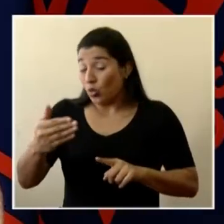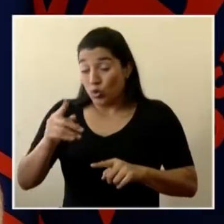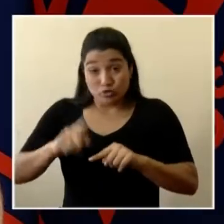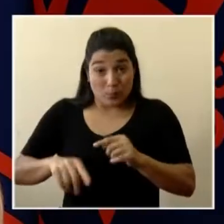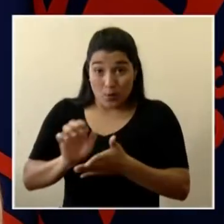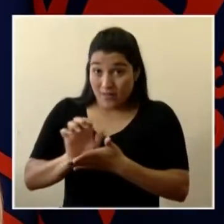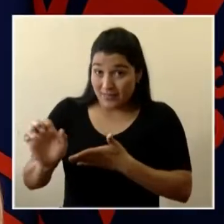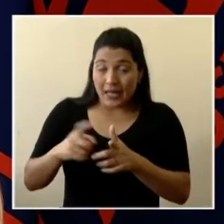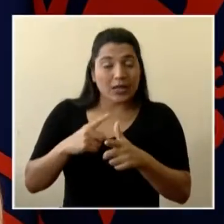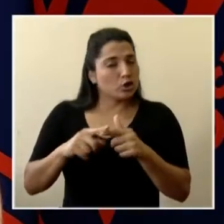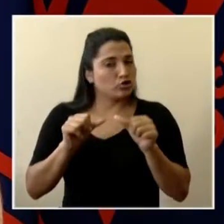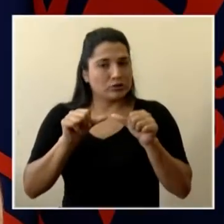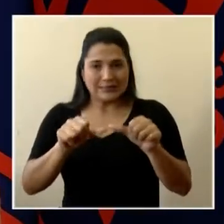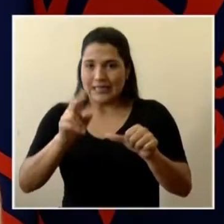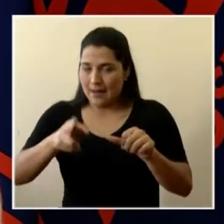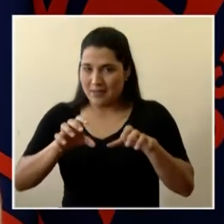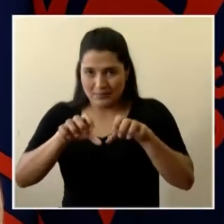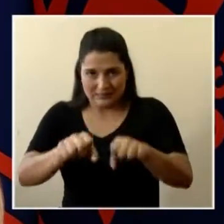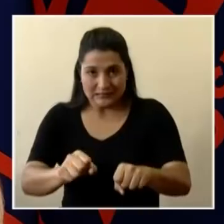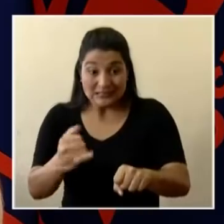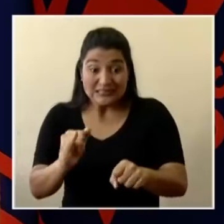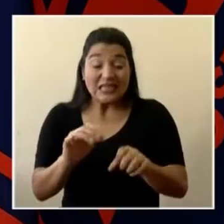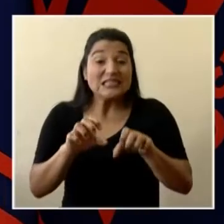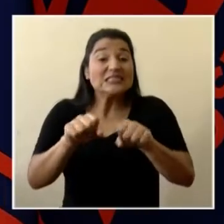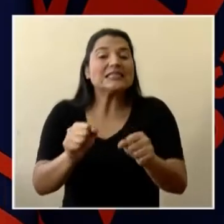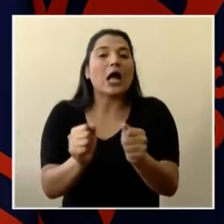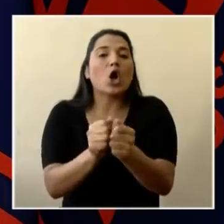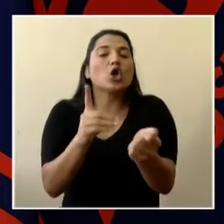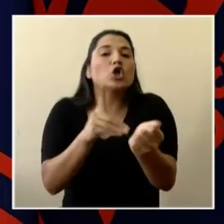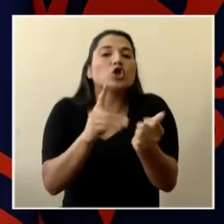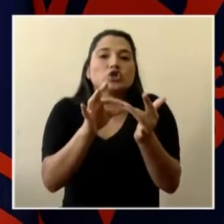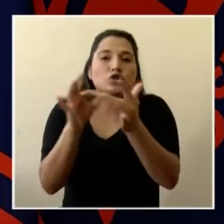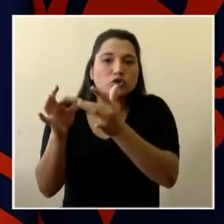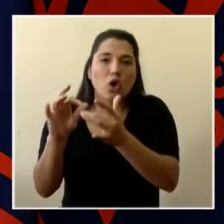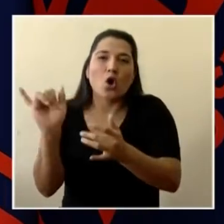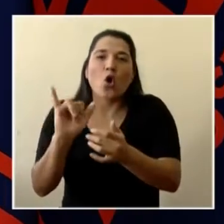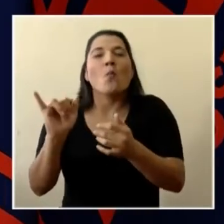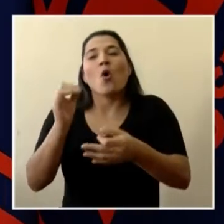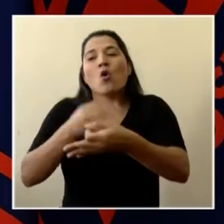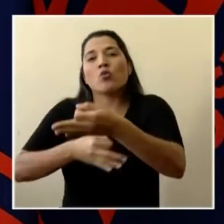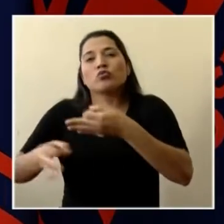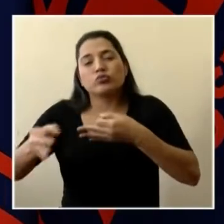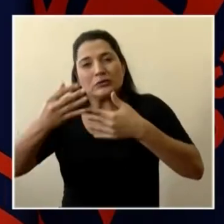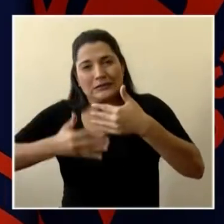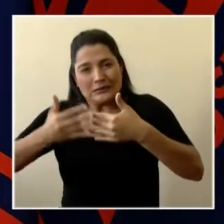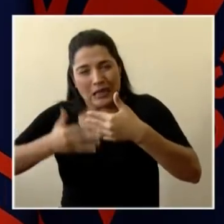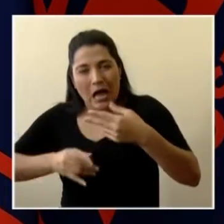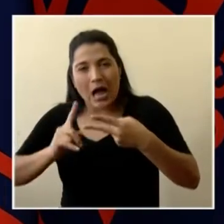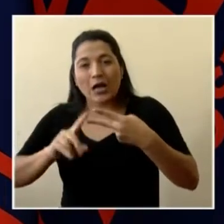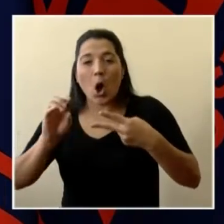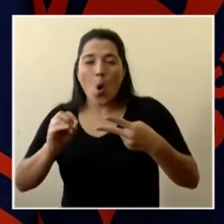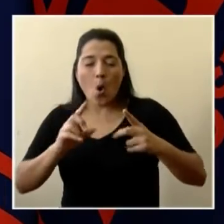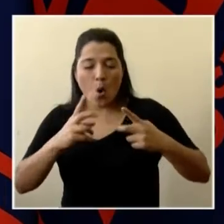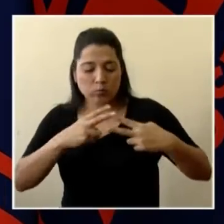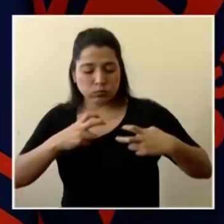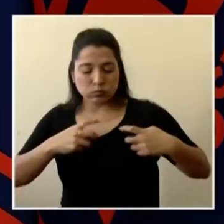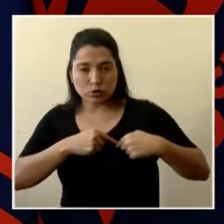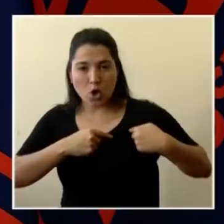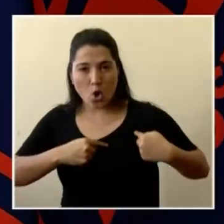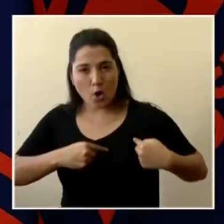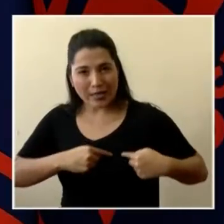mantienen, más bien los invitamos a que asistan. Son citas, por ejemplo, de hemodiálisis, citas de cardiología que requieren que se revisen marcapasos